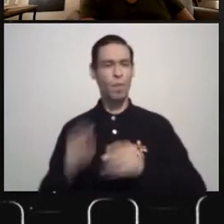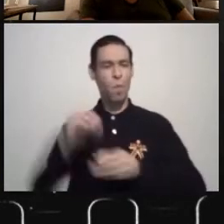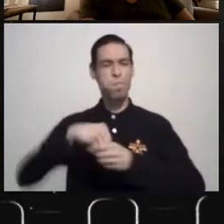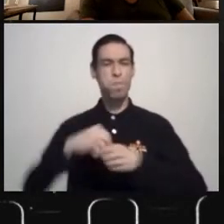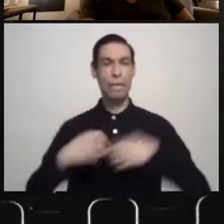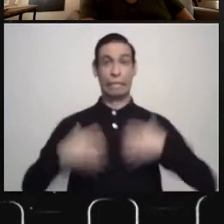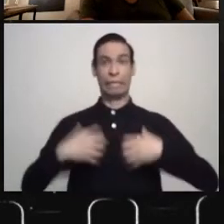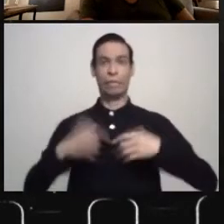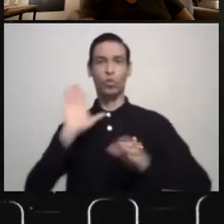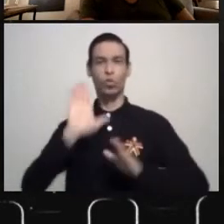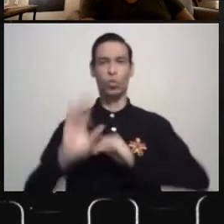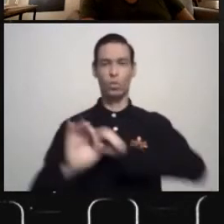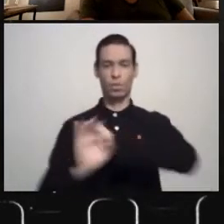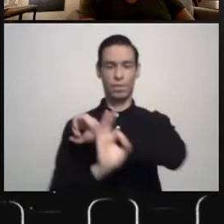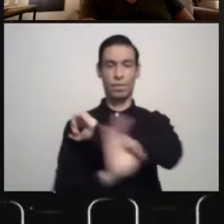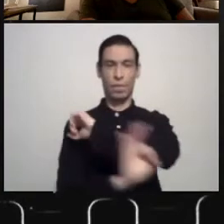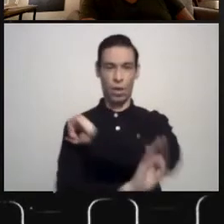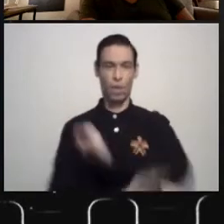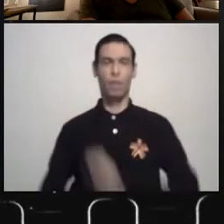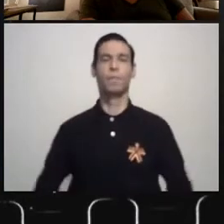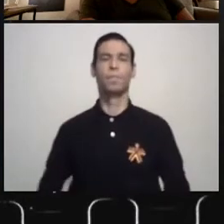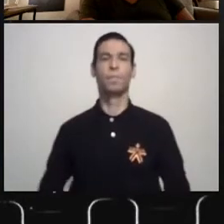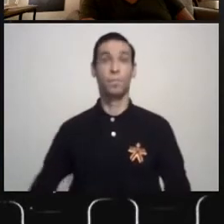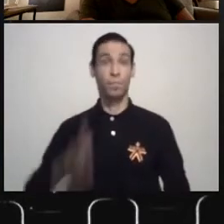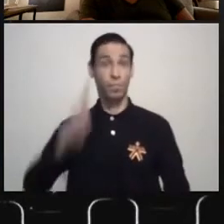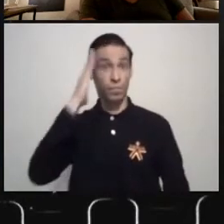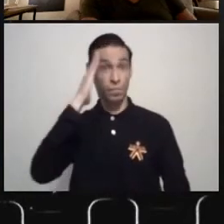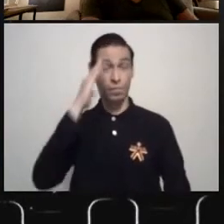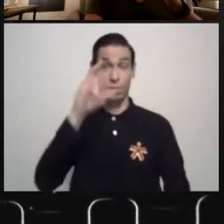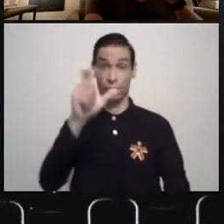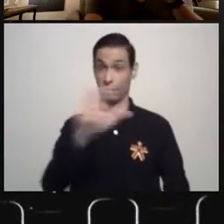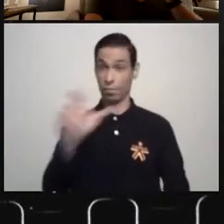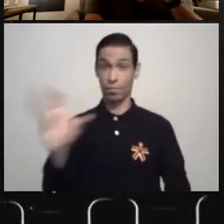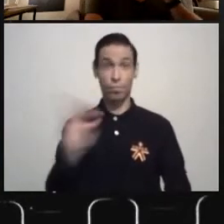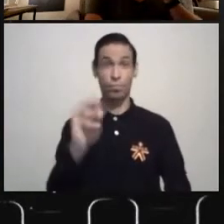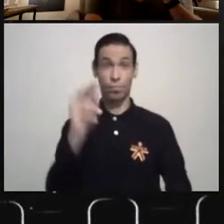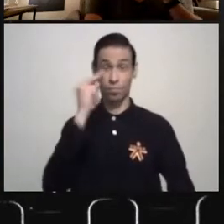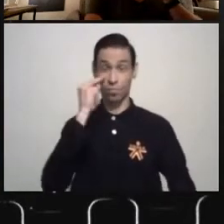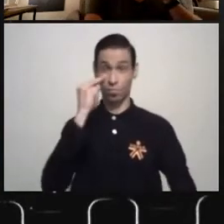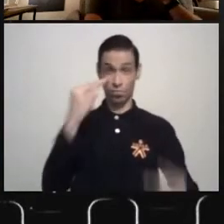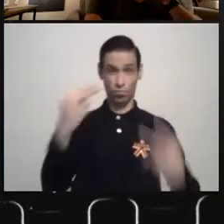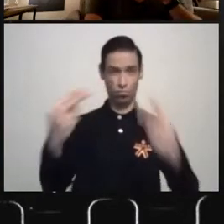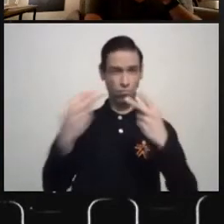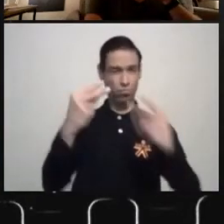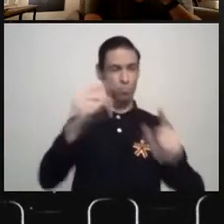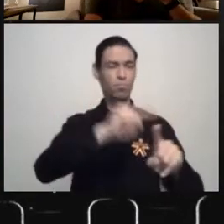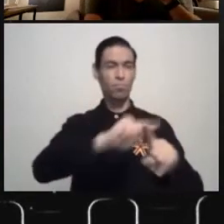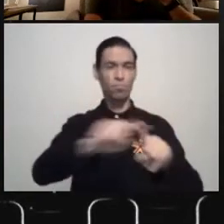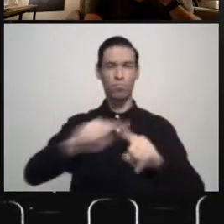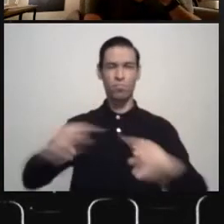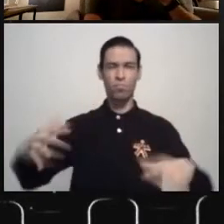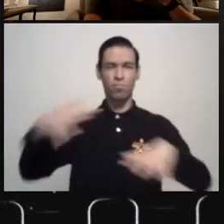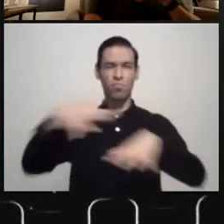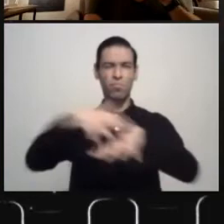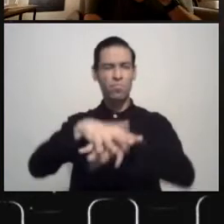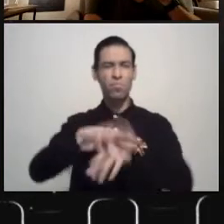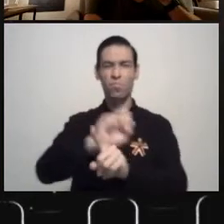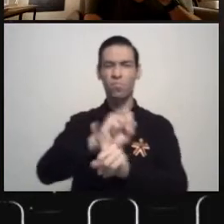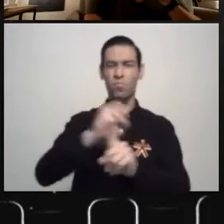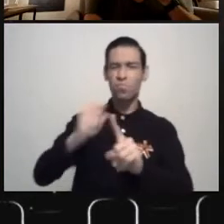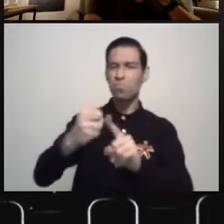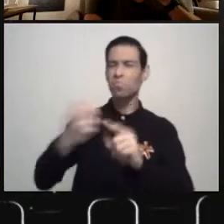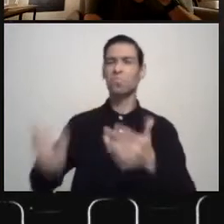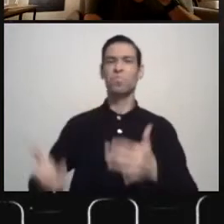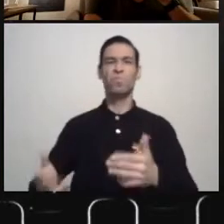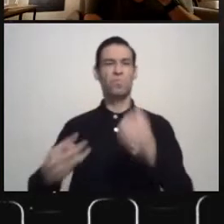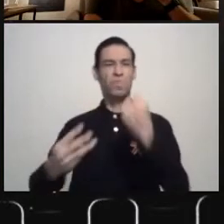Bueno, les recuerdo a todos los que nos están en este momento viendo en directo a través de las redes sociales del SENA, de Proimágenes, en YouTube, pues